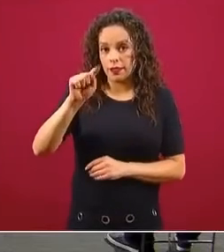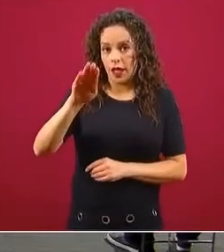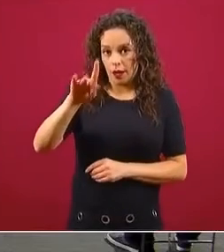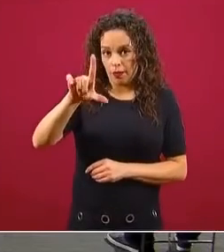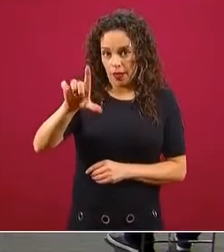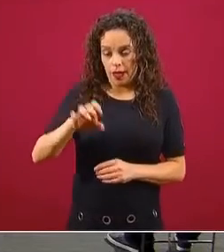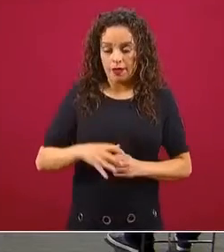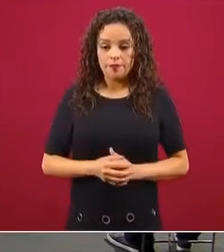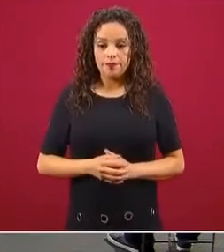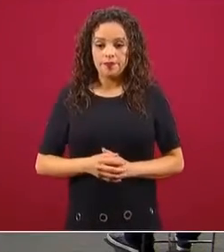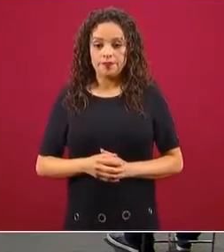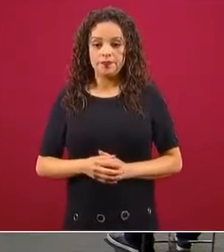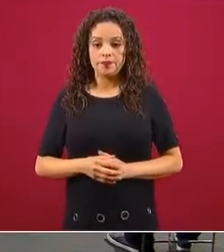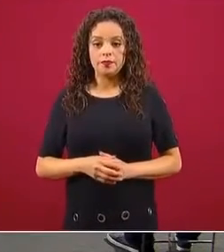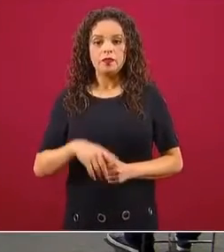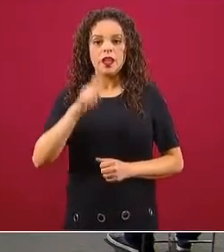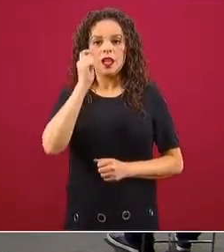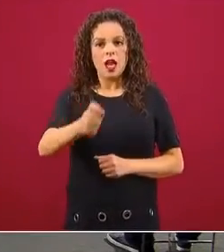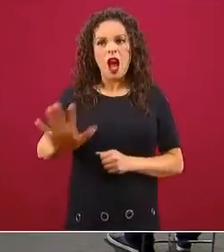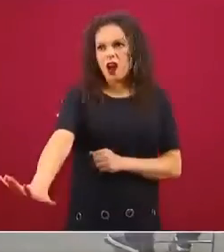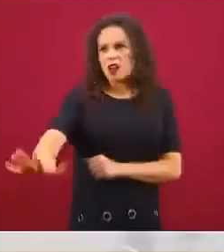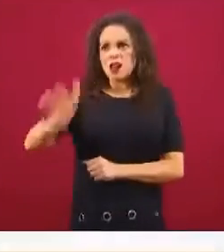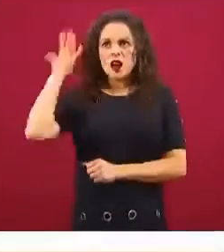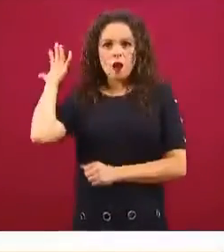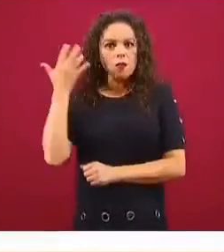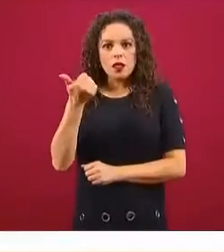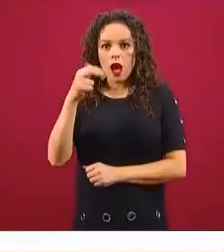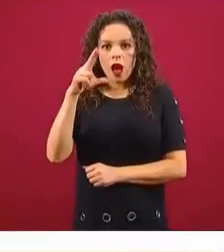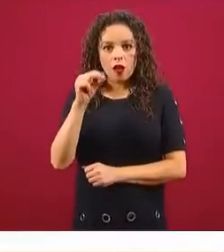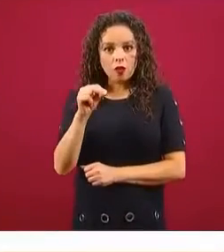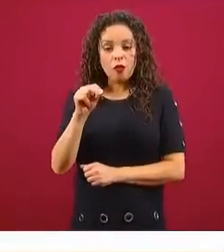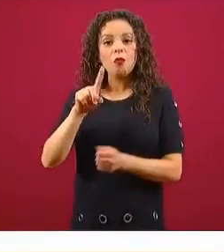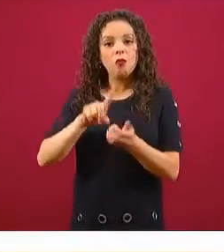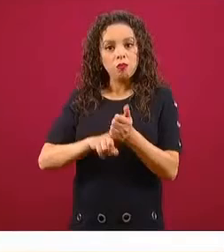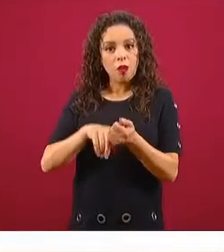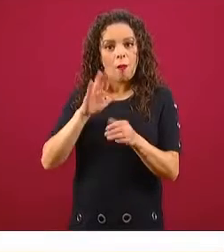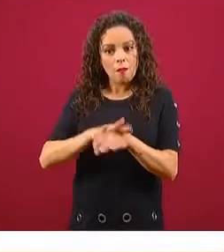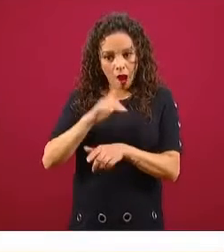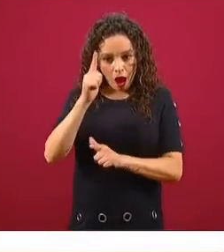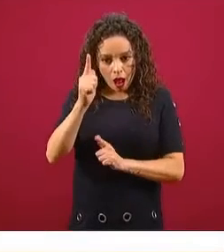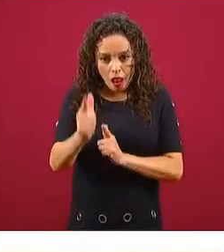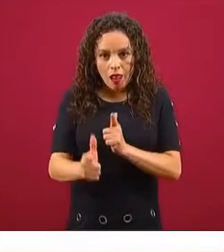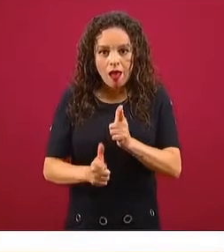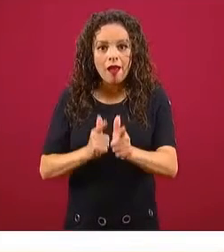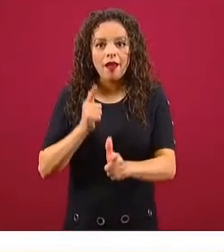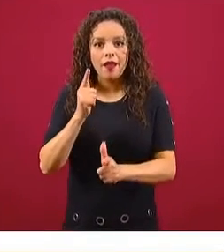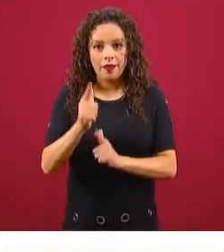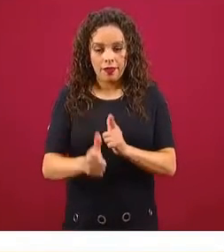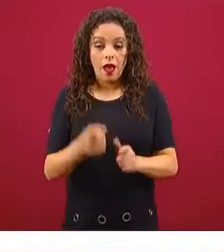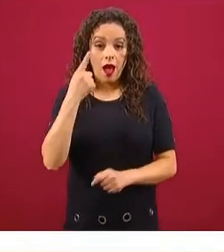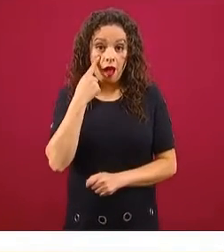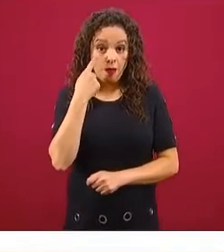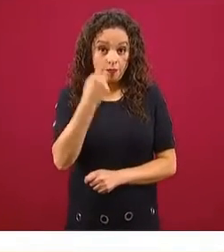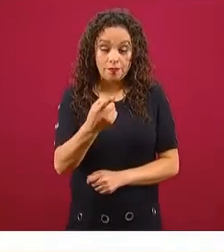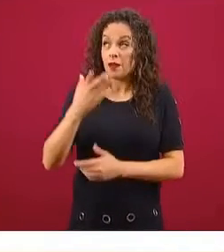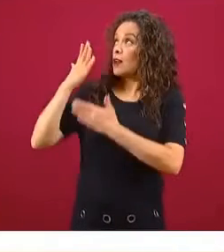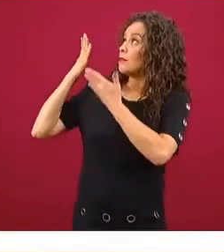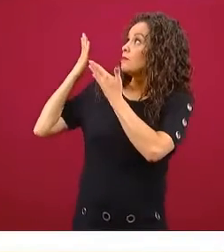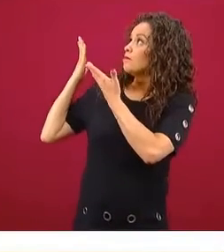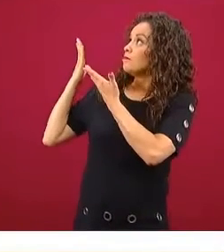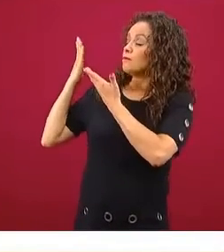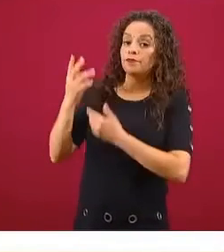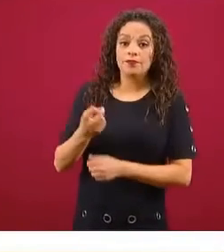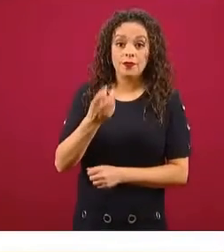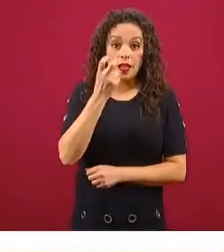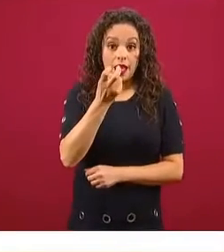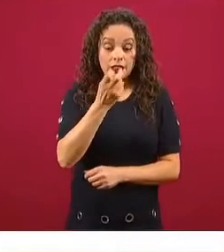La desaceleración, queremos mostrarla conforme va ocurriendo, es la misma estimación. Esta es la velocidad